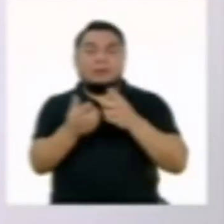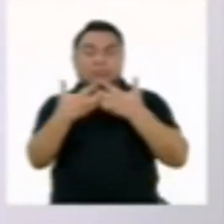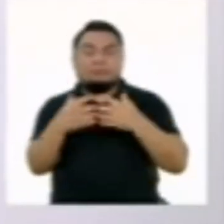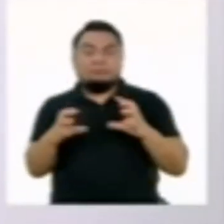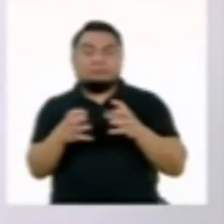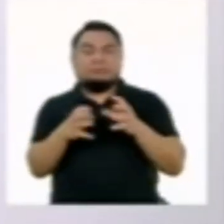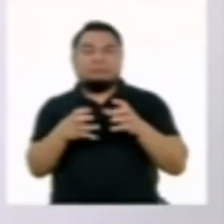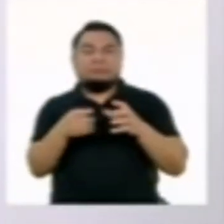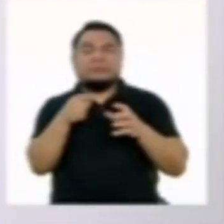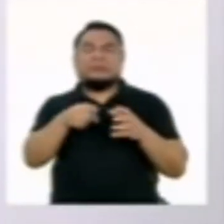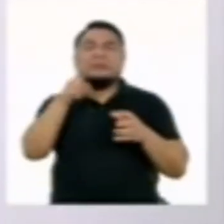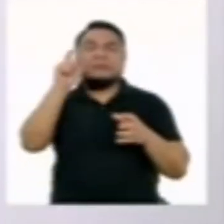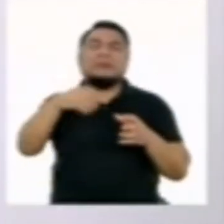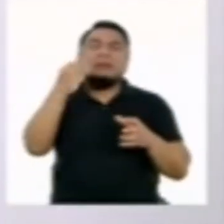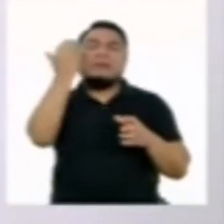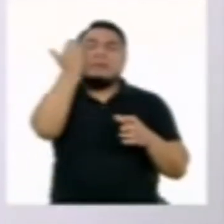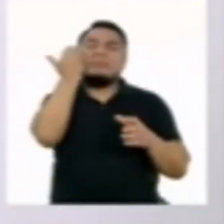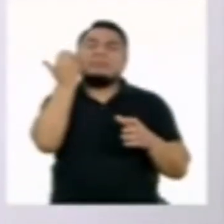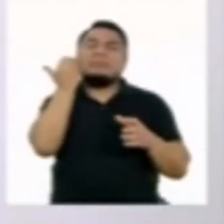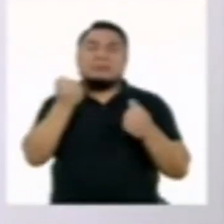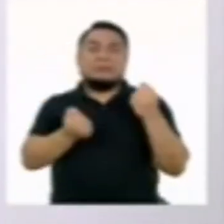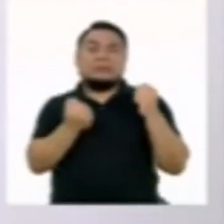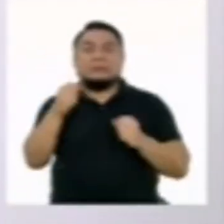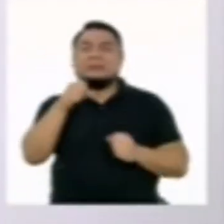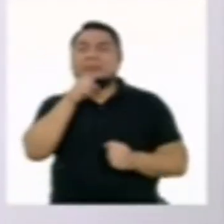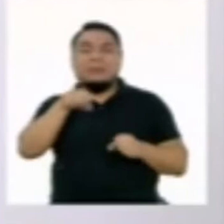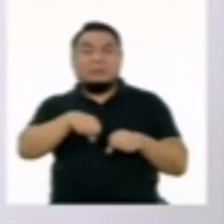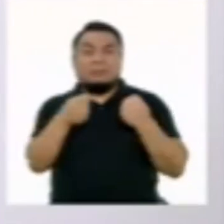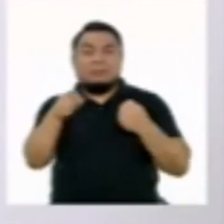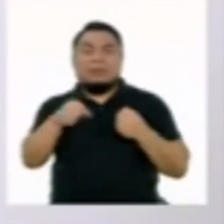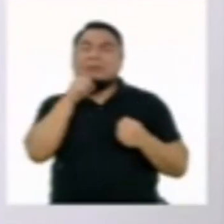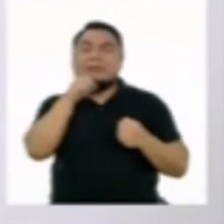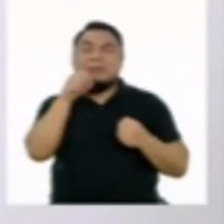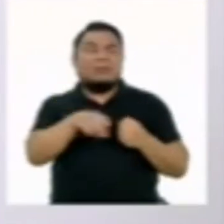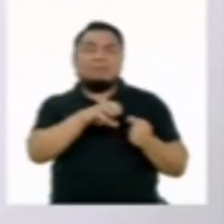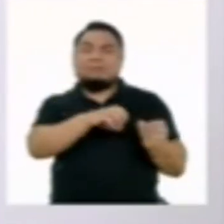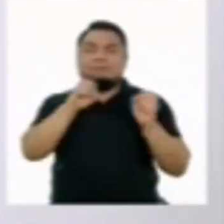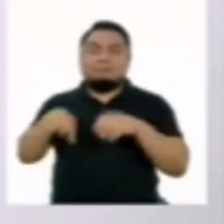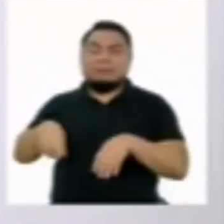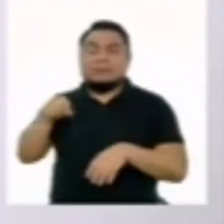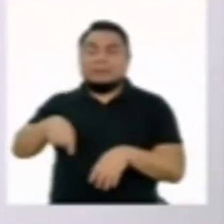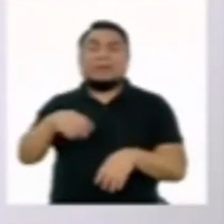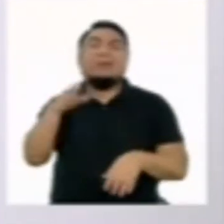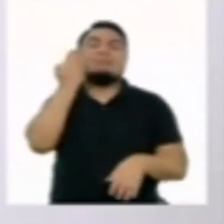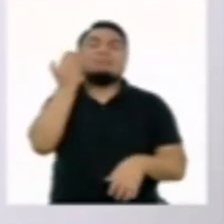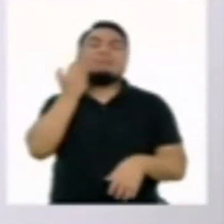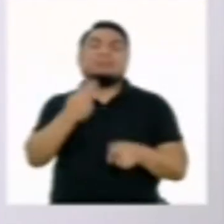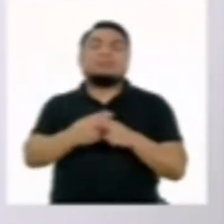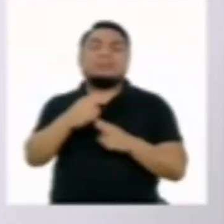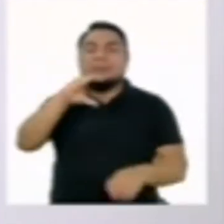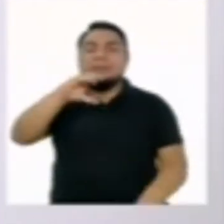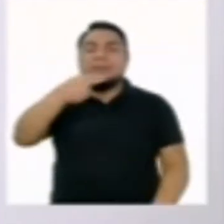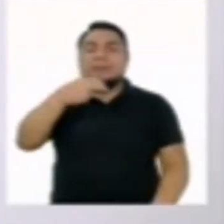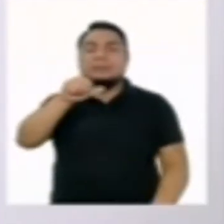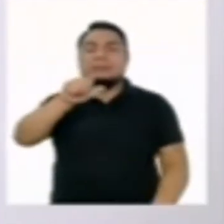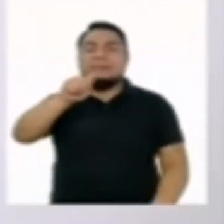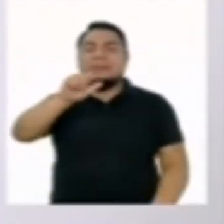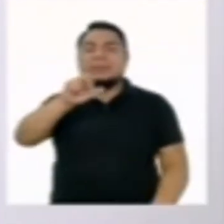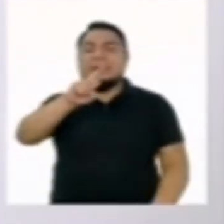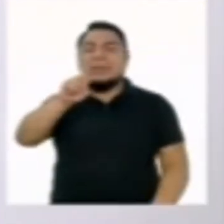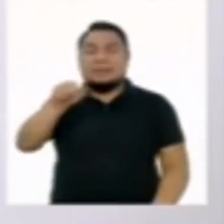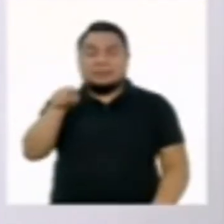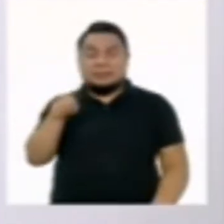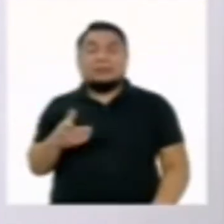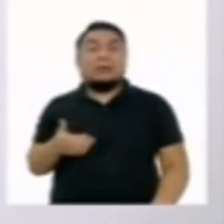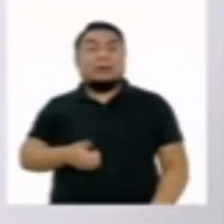automotor es necesario retirar los autos antiguos y en malas condiciones, la chatarra, por así decirlo. Las autoridades otorgan